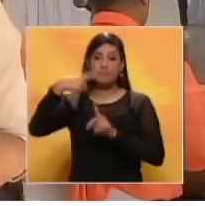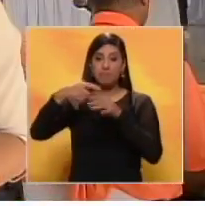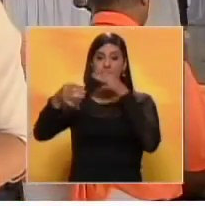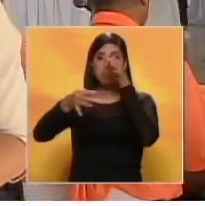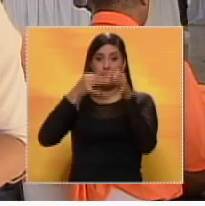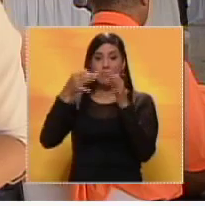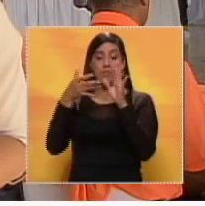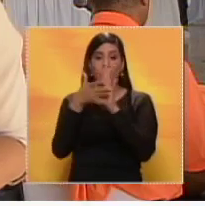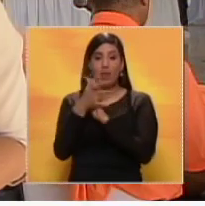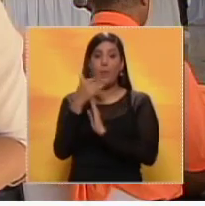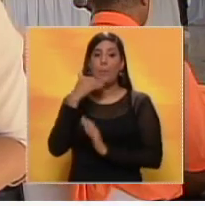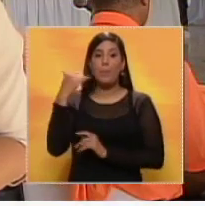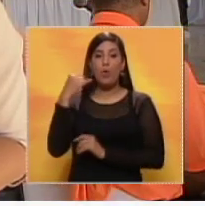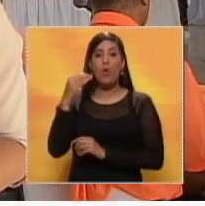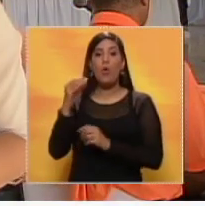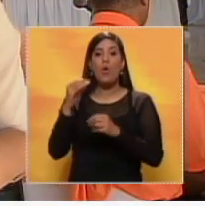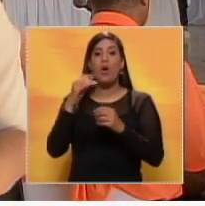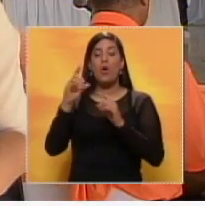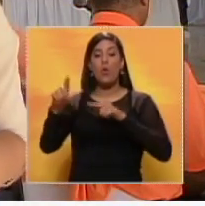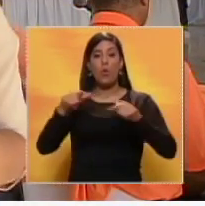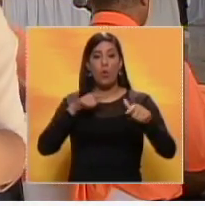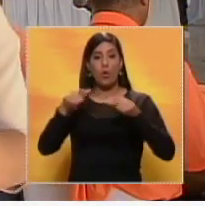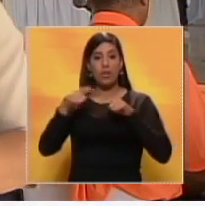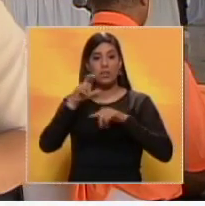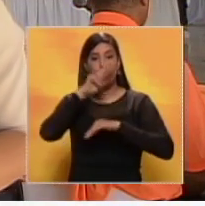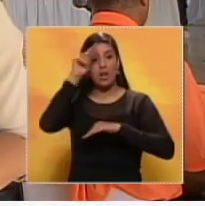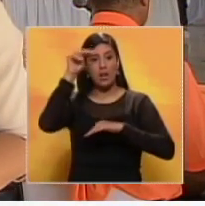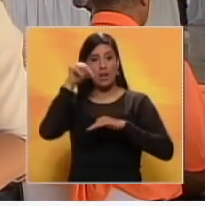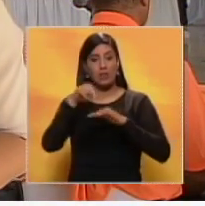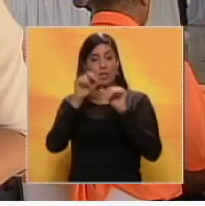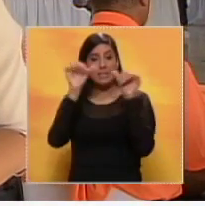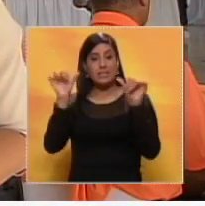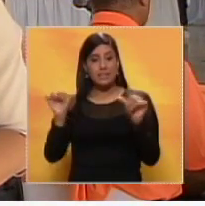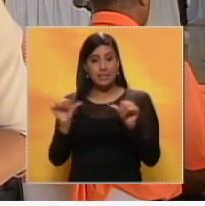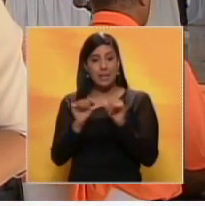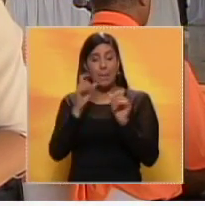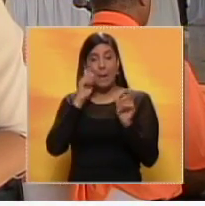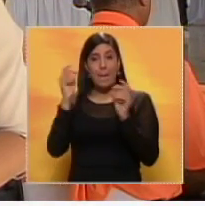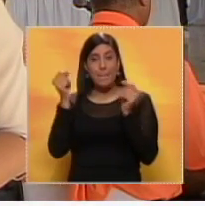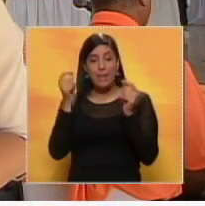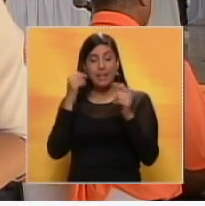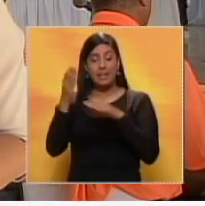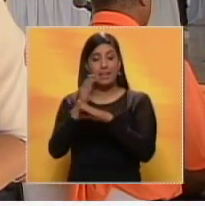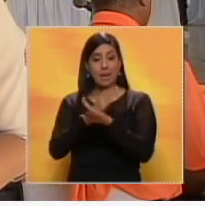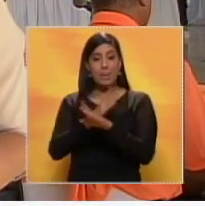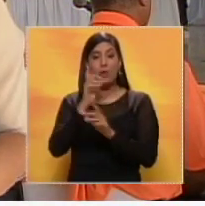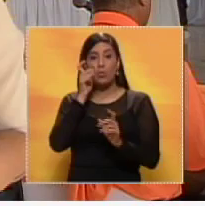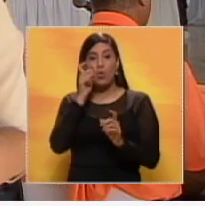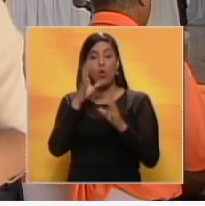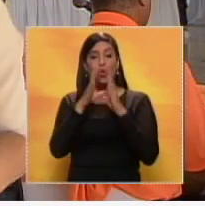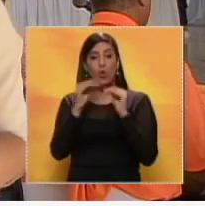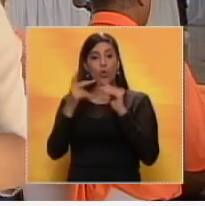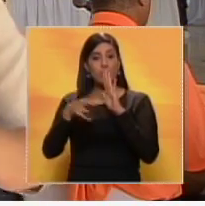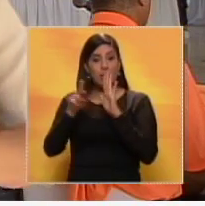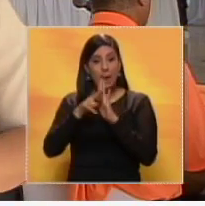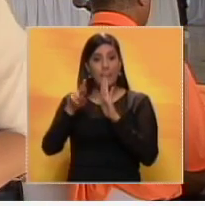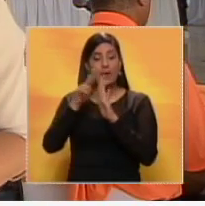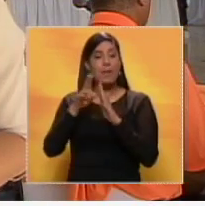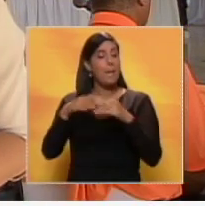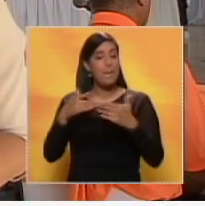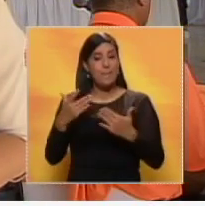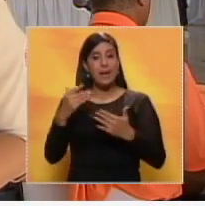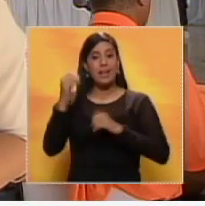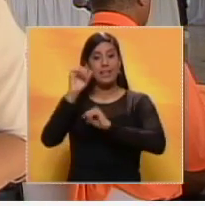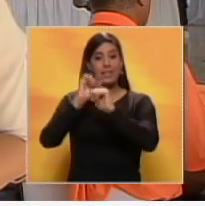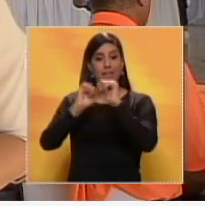que ante la recién conformada Coordinación Nacional de Sistemas de Alertas Tempranas y Monitoreo Constante para